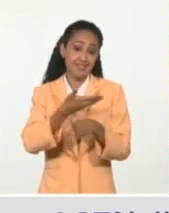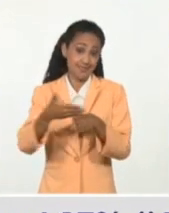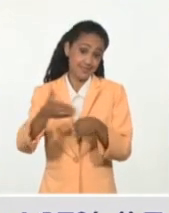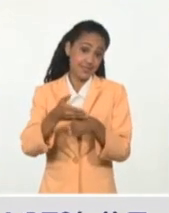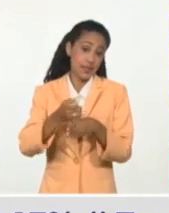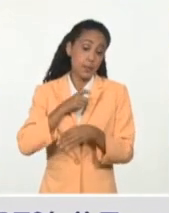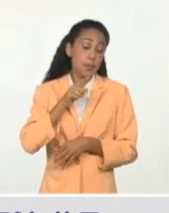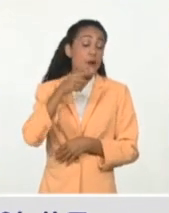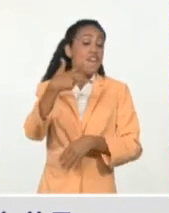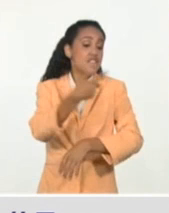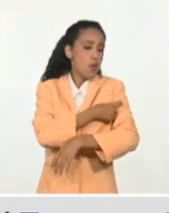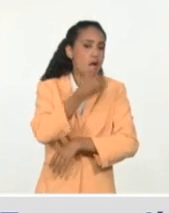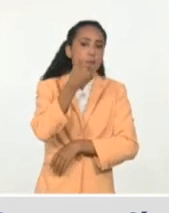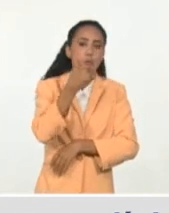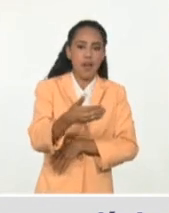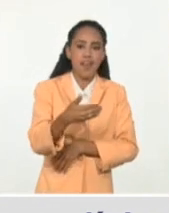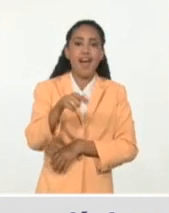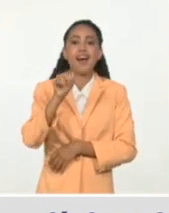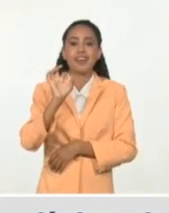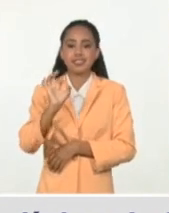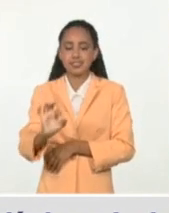es inmunogénico.